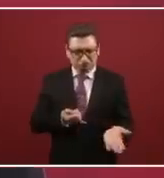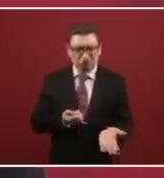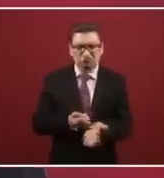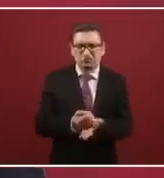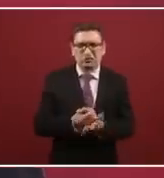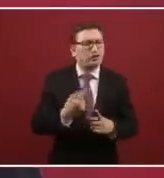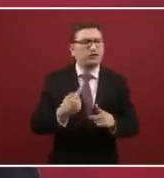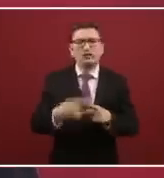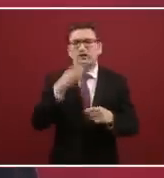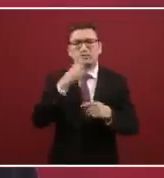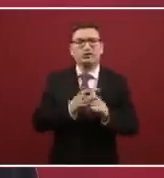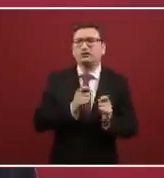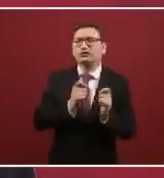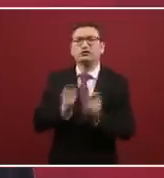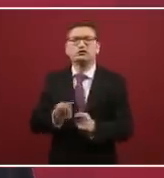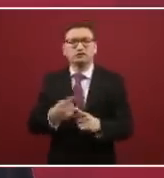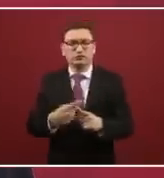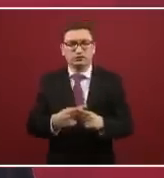¿Y saben qué prevalecía?